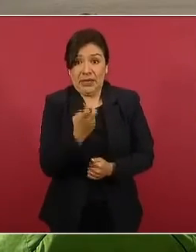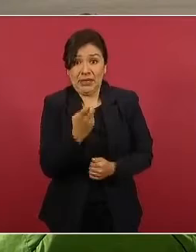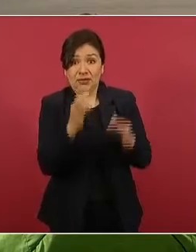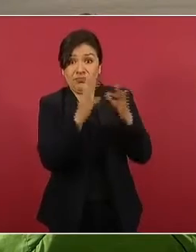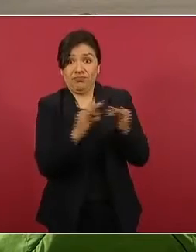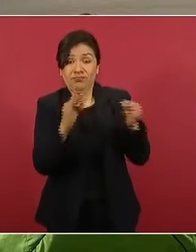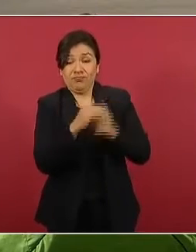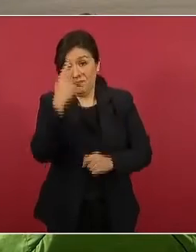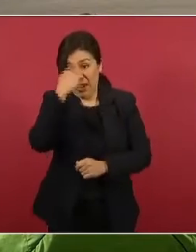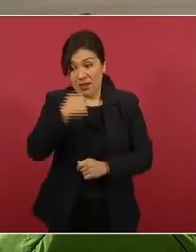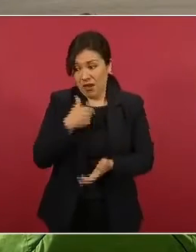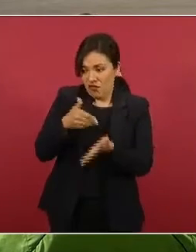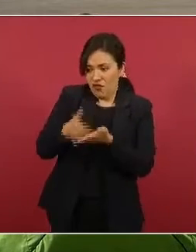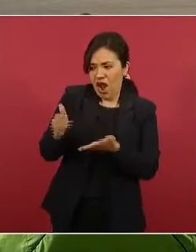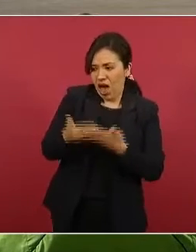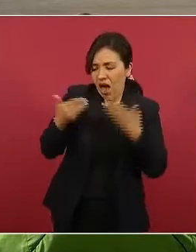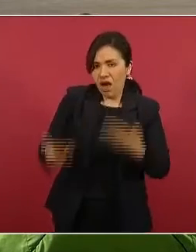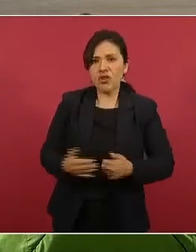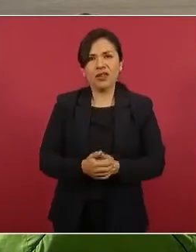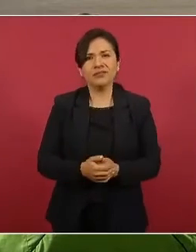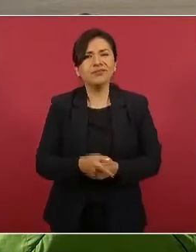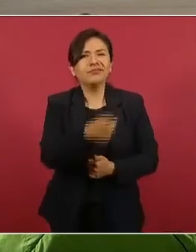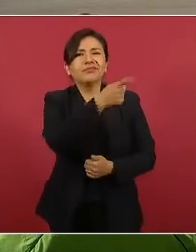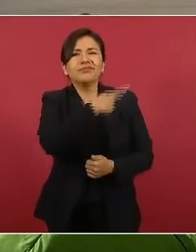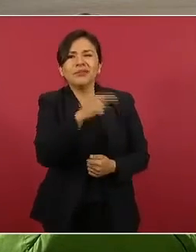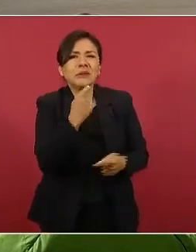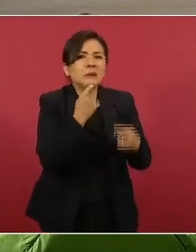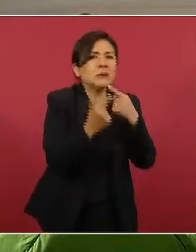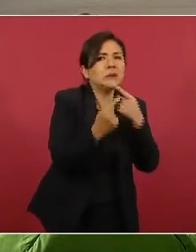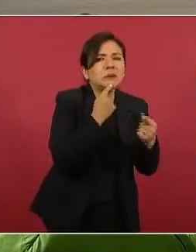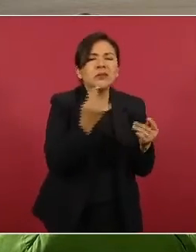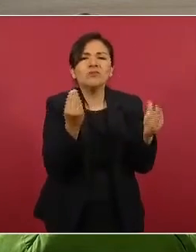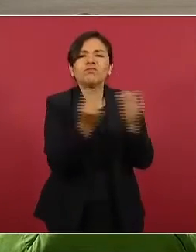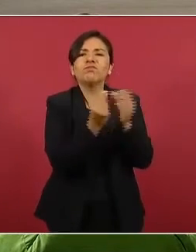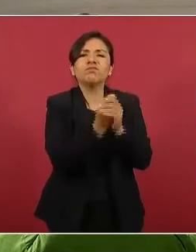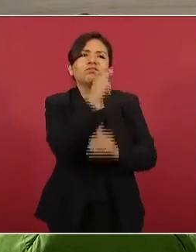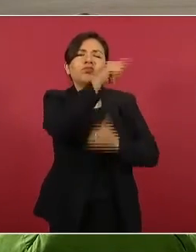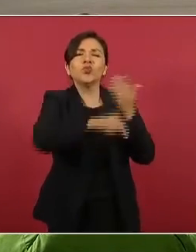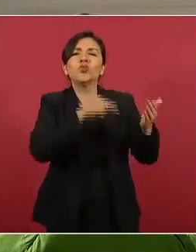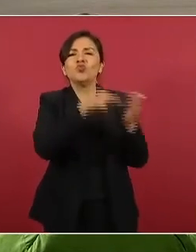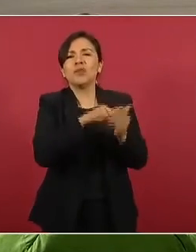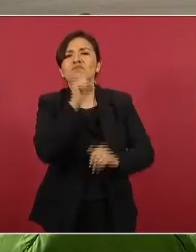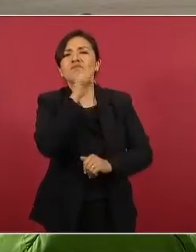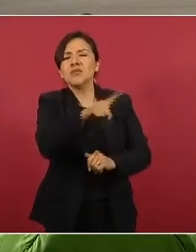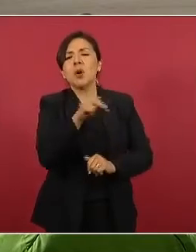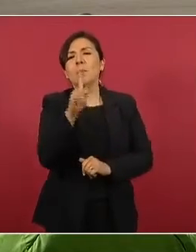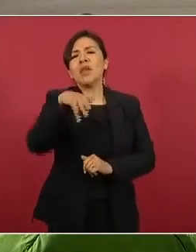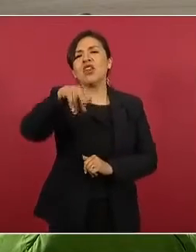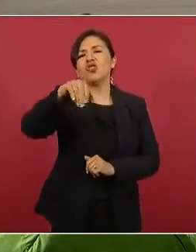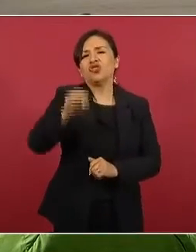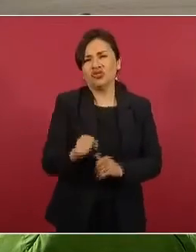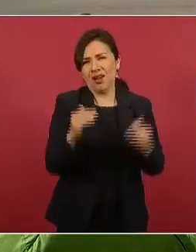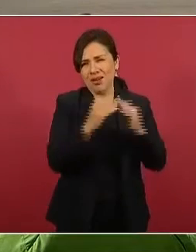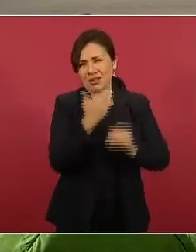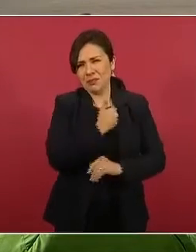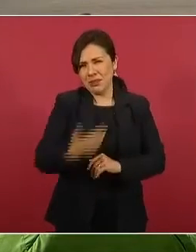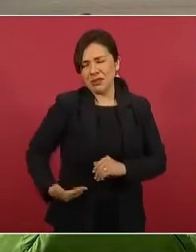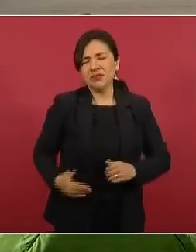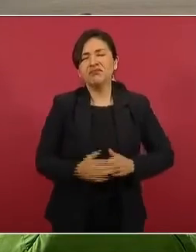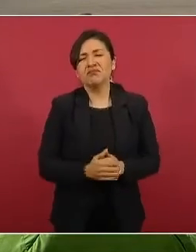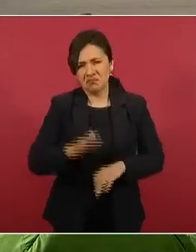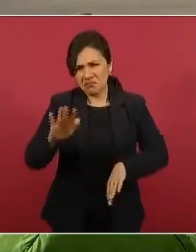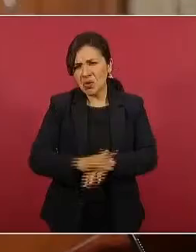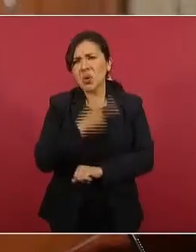este desafuero tramado desde Los Pinos. Por eso, con seguridad